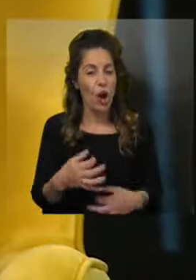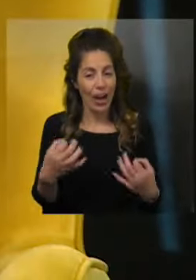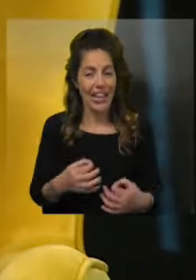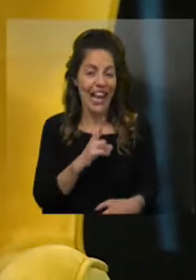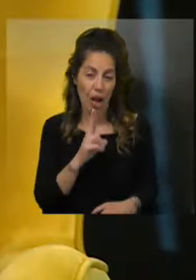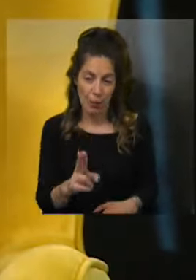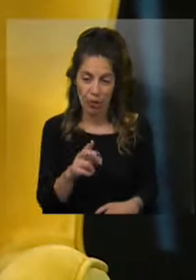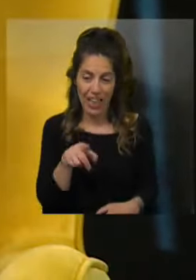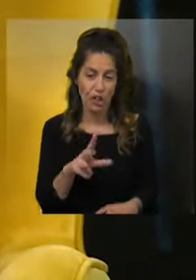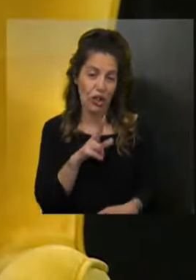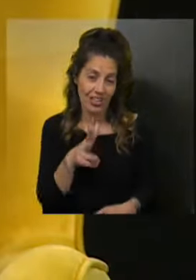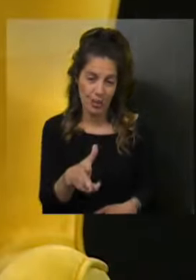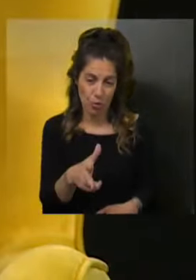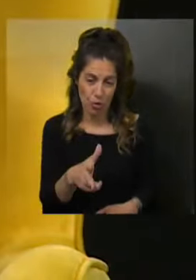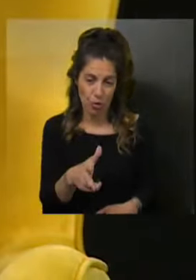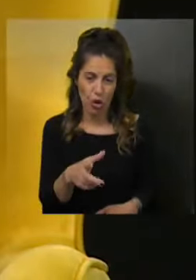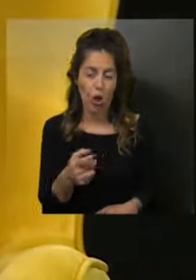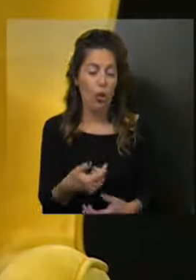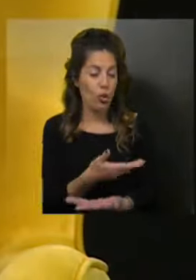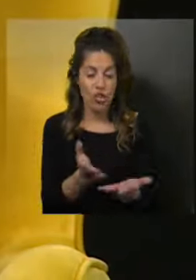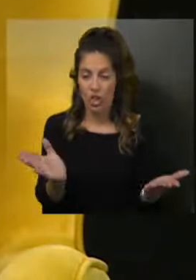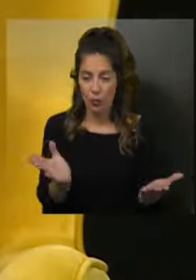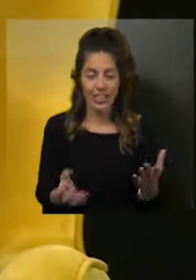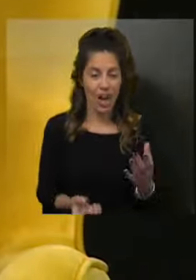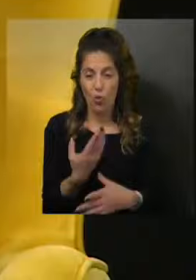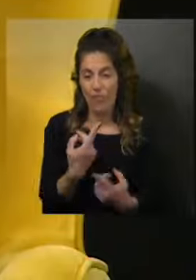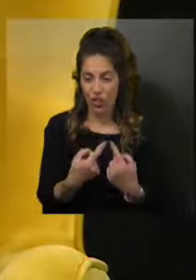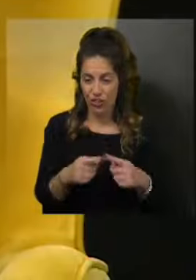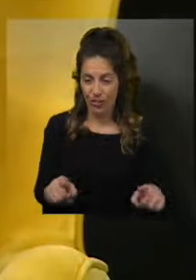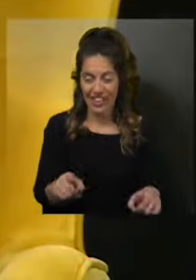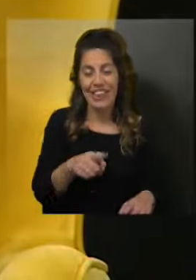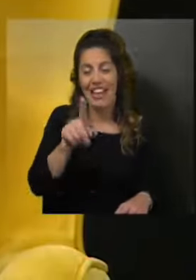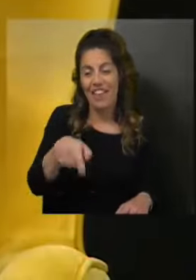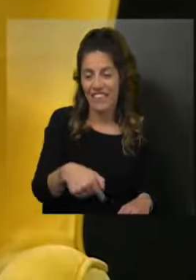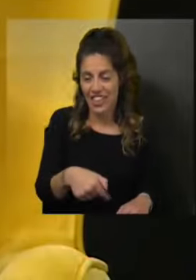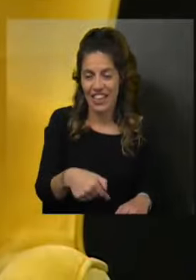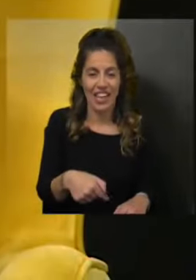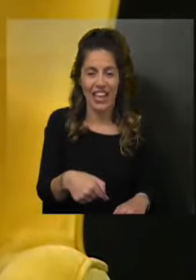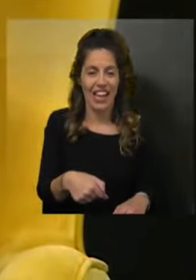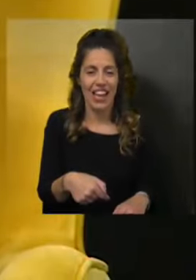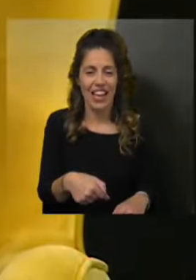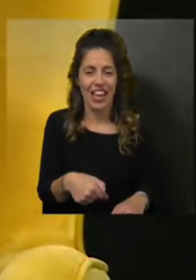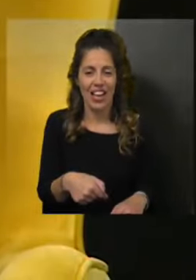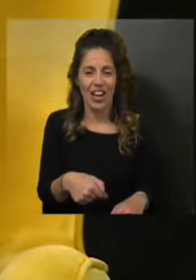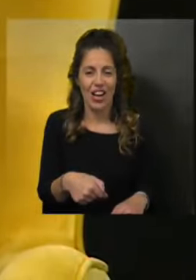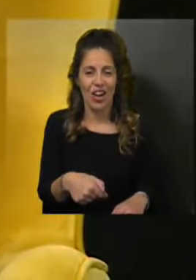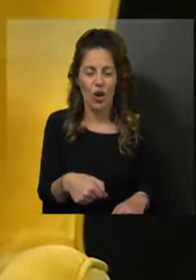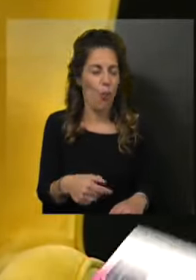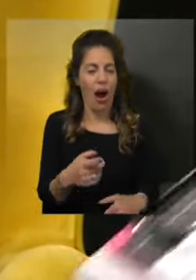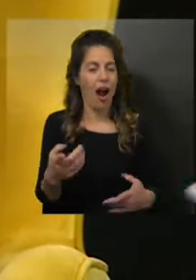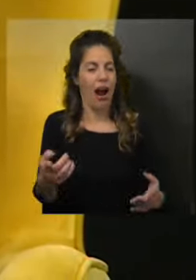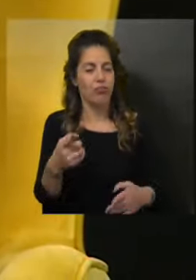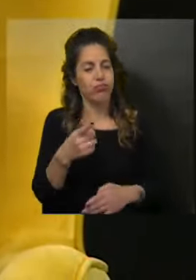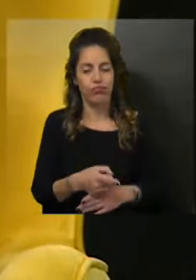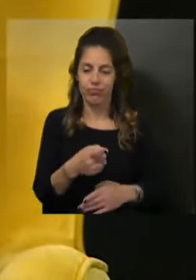responde un poco a esto que decimos cuando uno se muestra como nuevo diferente y que viene a como el rector